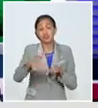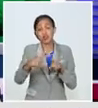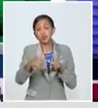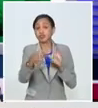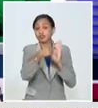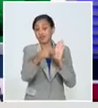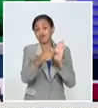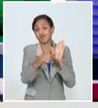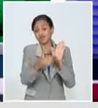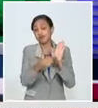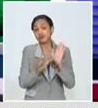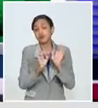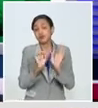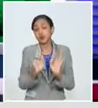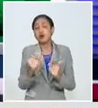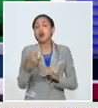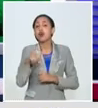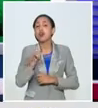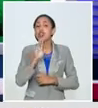que todavía